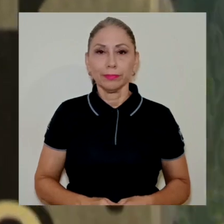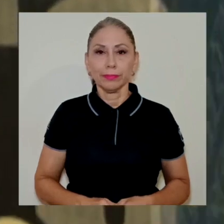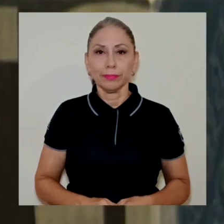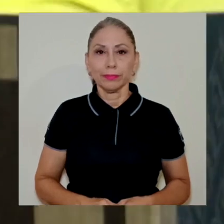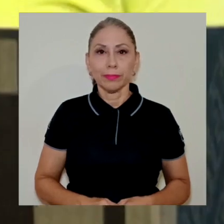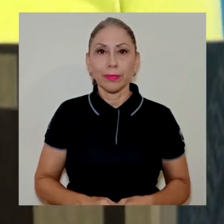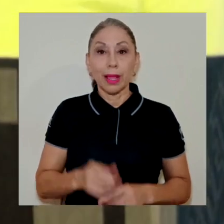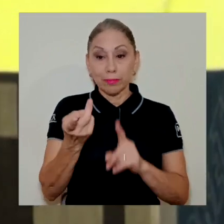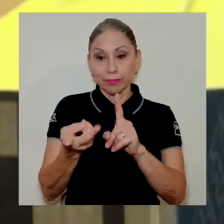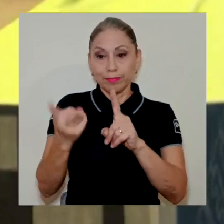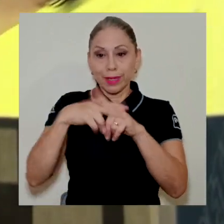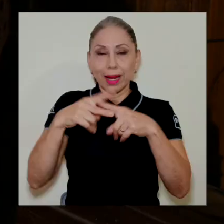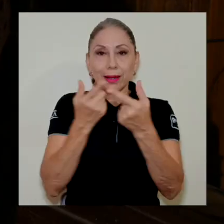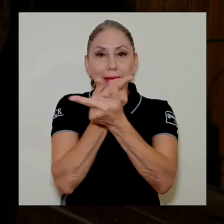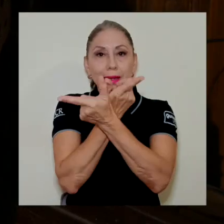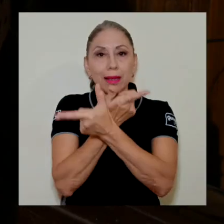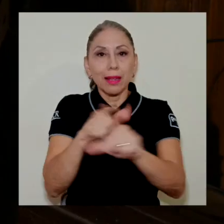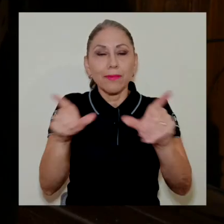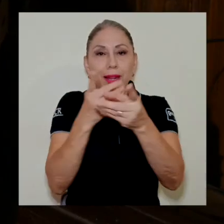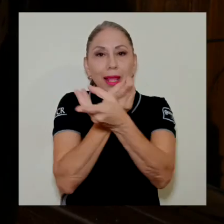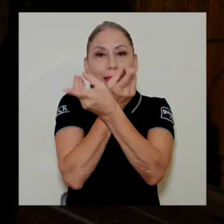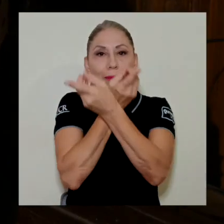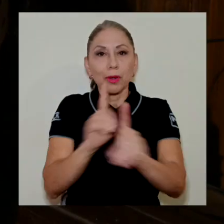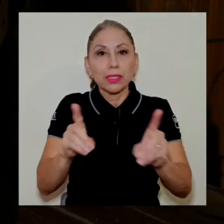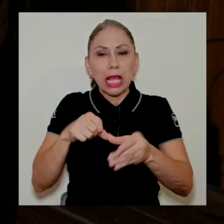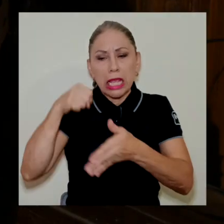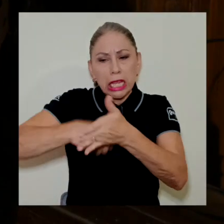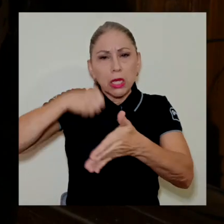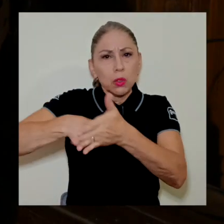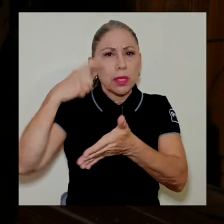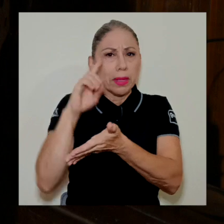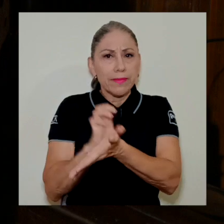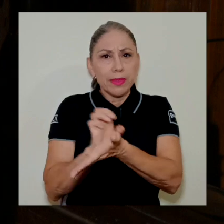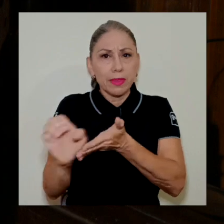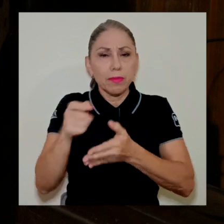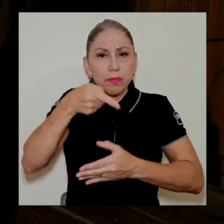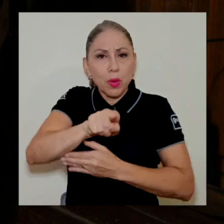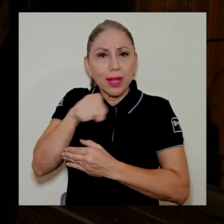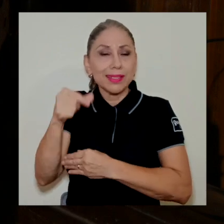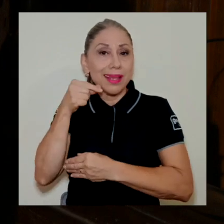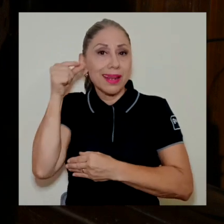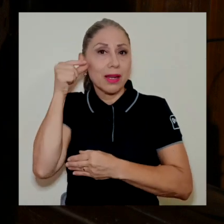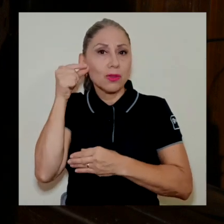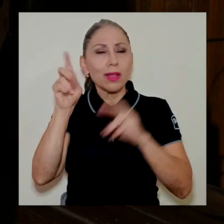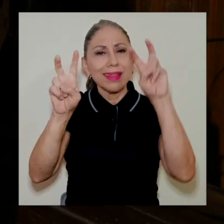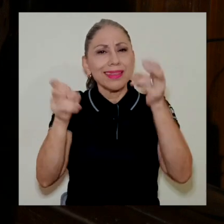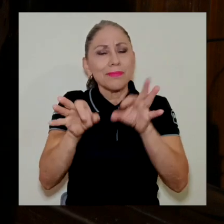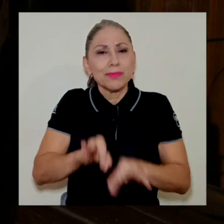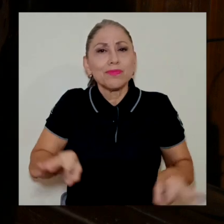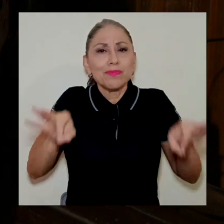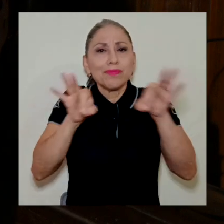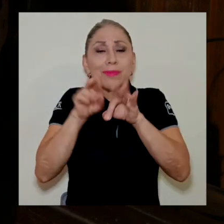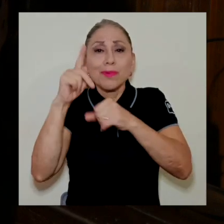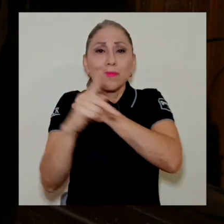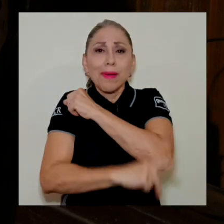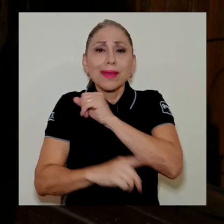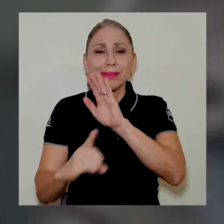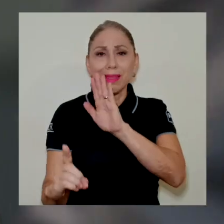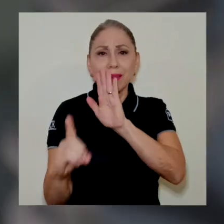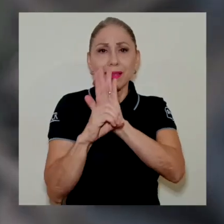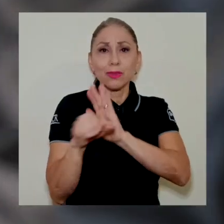El ejercicio libre de la democracia y la lucha contra la violencia de género son temas claves en un país de derechos como el